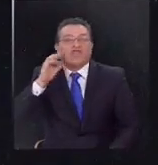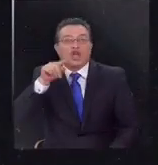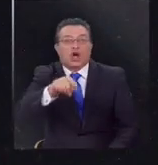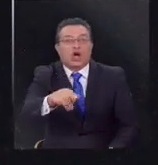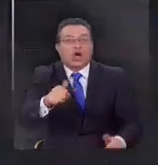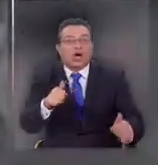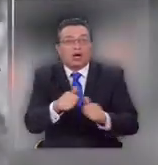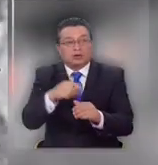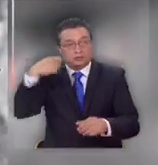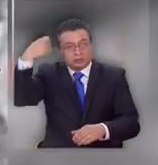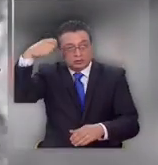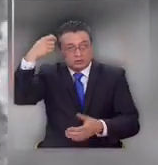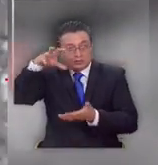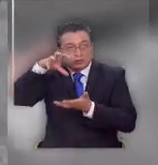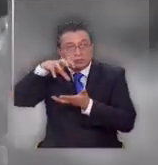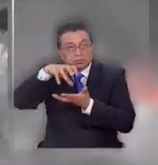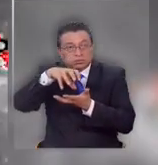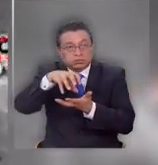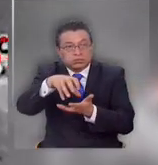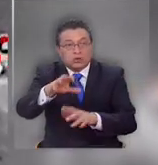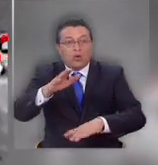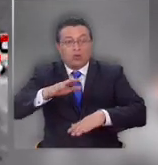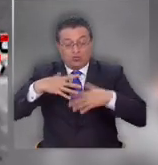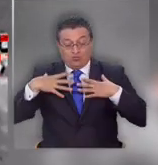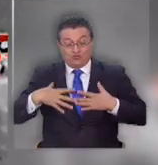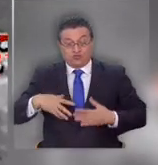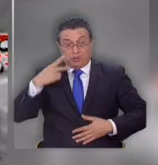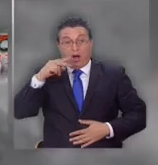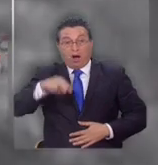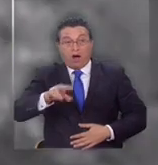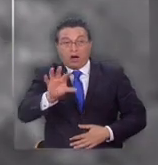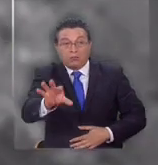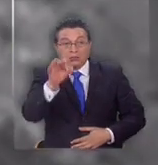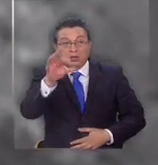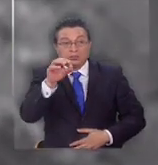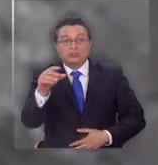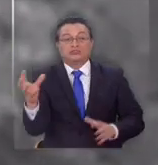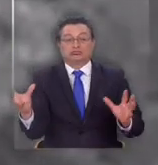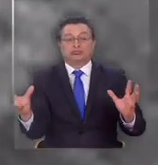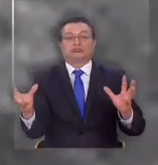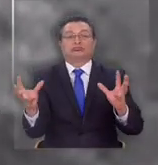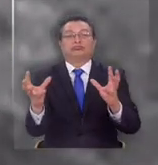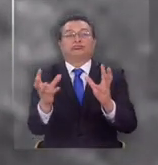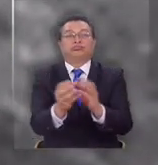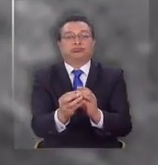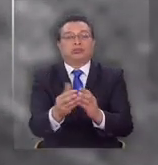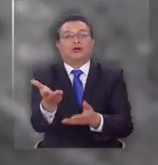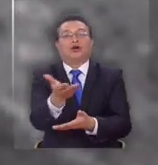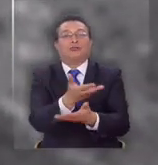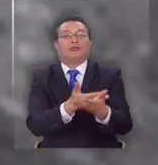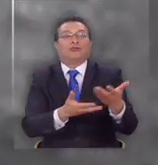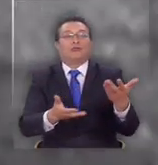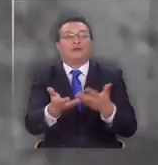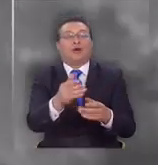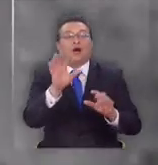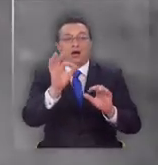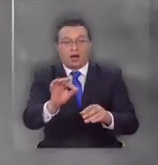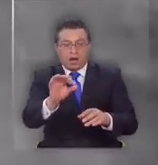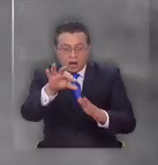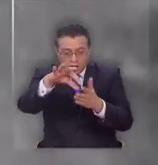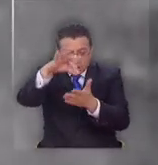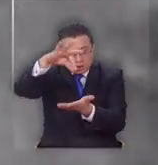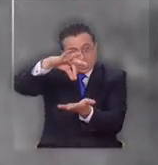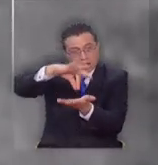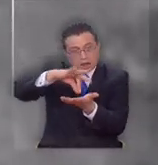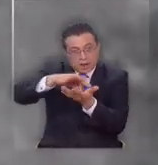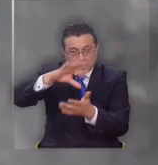hecho, la cámara térmica del equipo es la que permite confirmar que en el lugar se reúne un grupo de sujetos, así se logra precisar su ubicación en